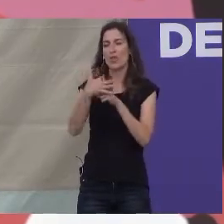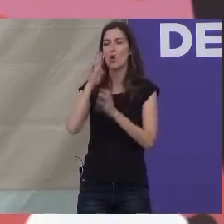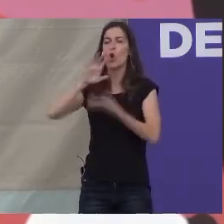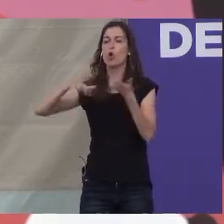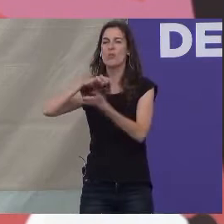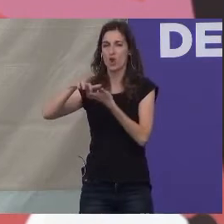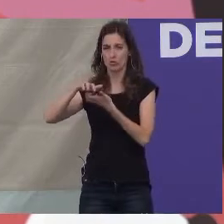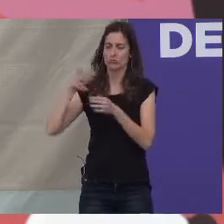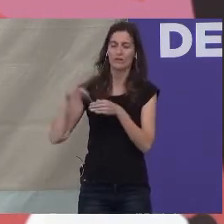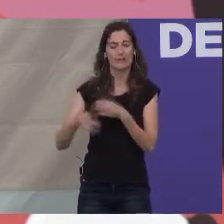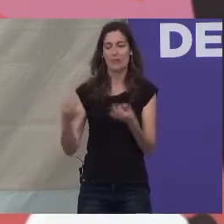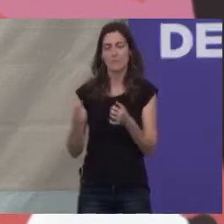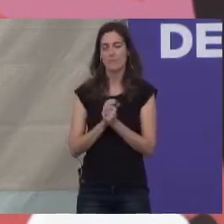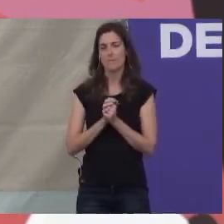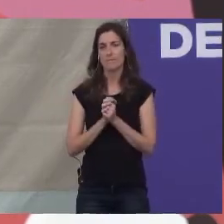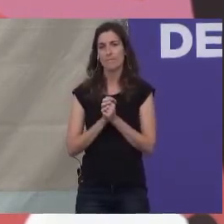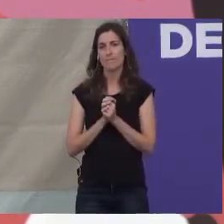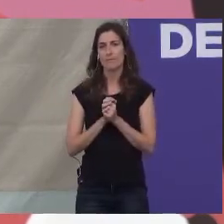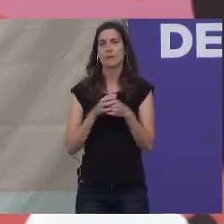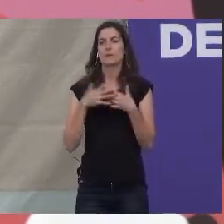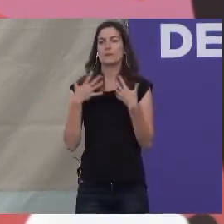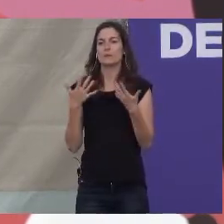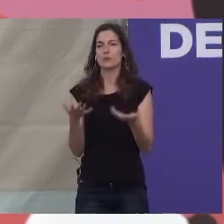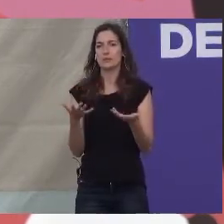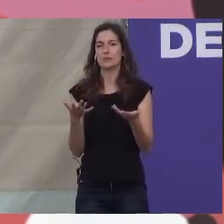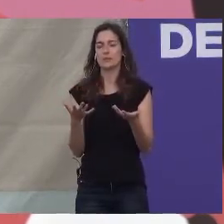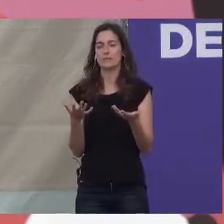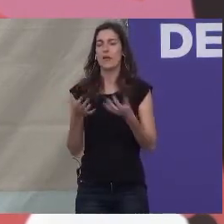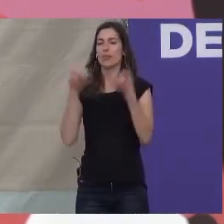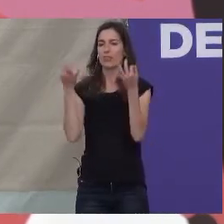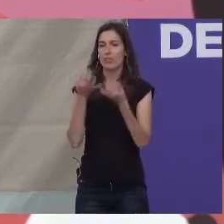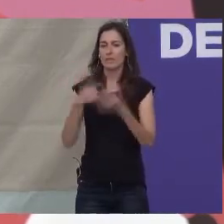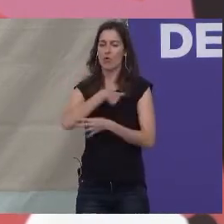corrupción. Tenemos, por tanto, que